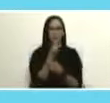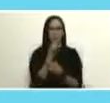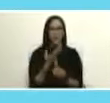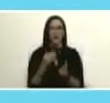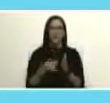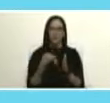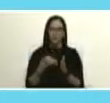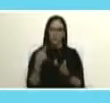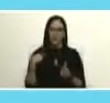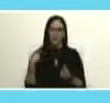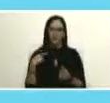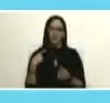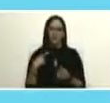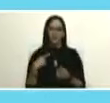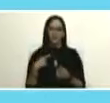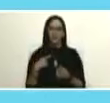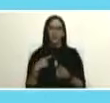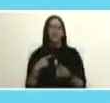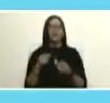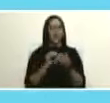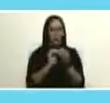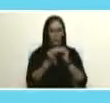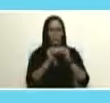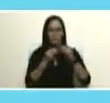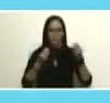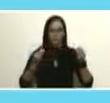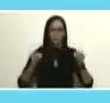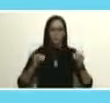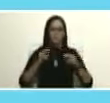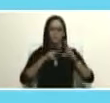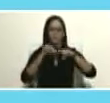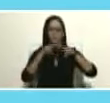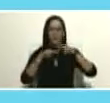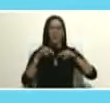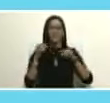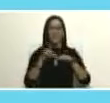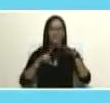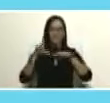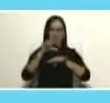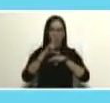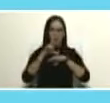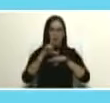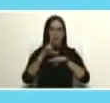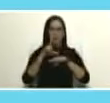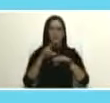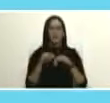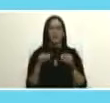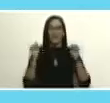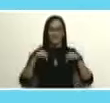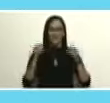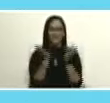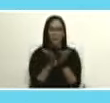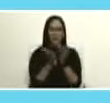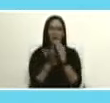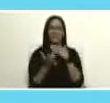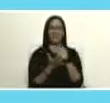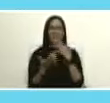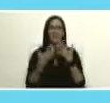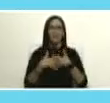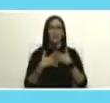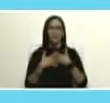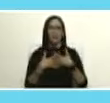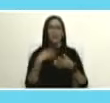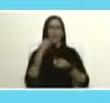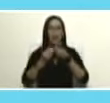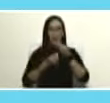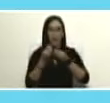instalaciones que tienen. Y hemos reparado este liceo, Alfredo Maneiro, esta escuela técnica industrial, la